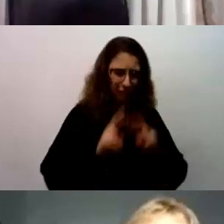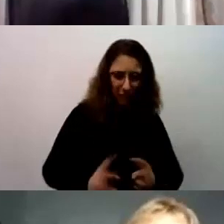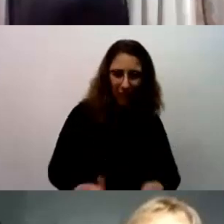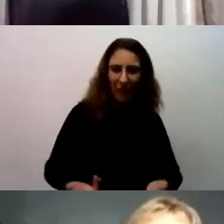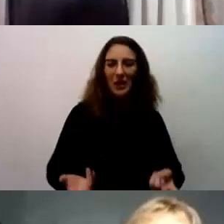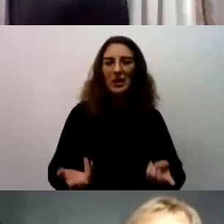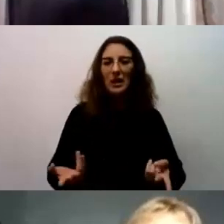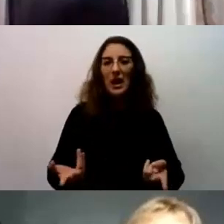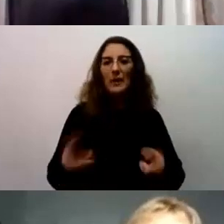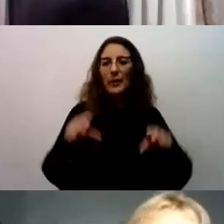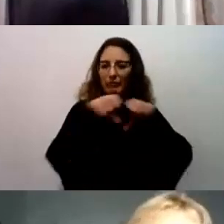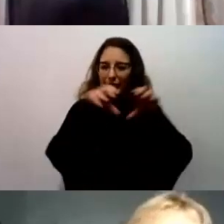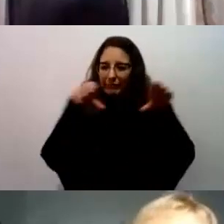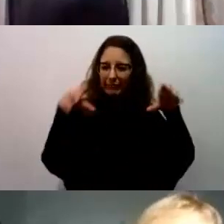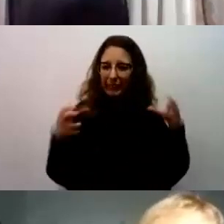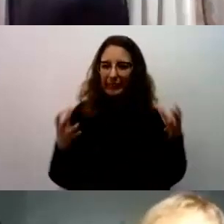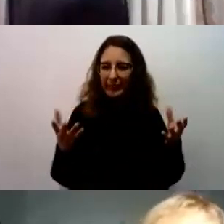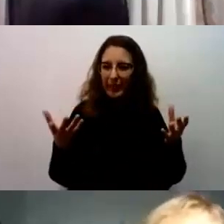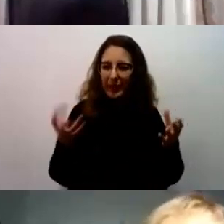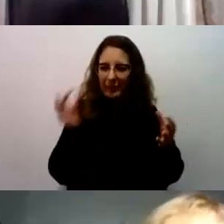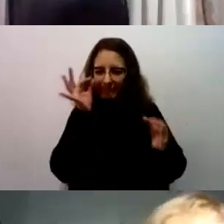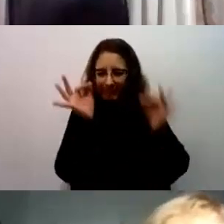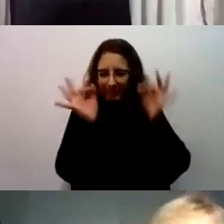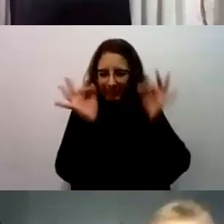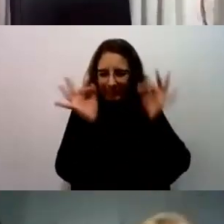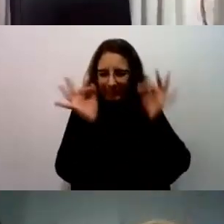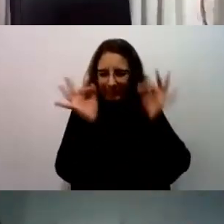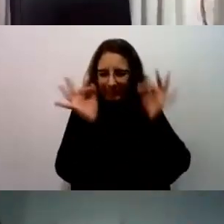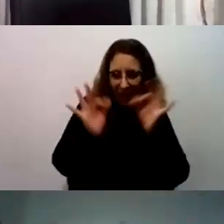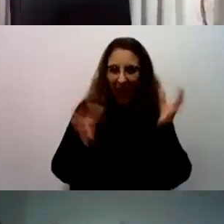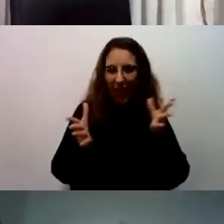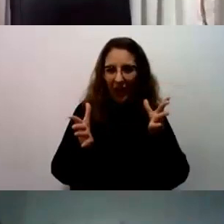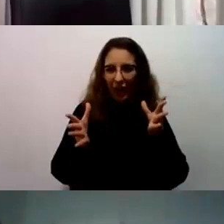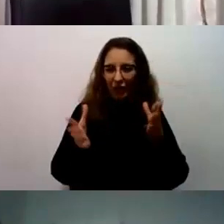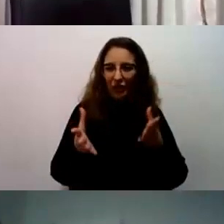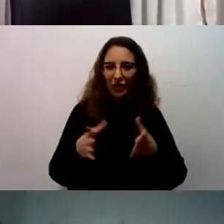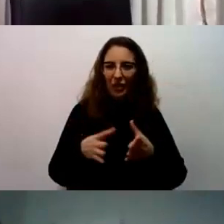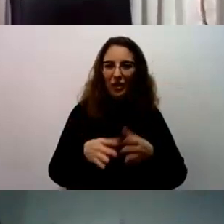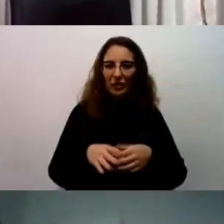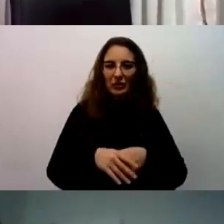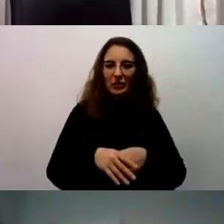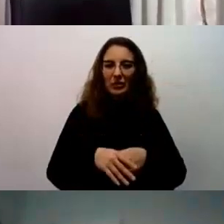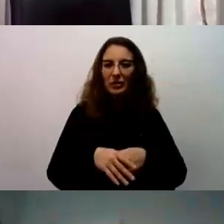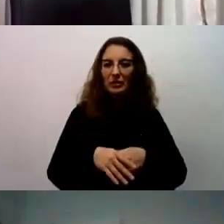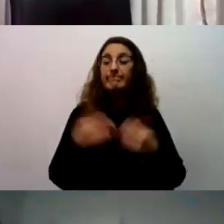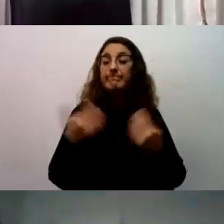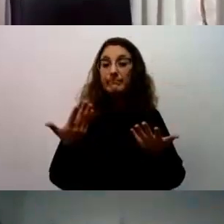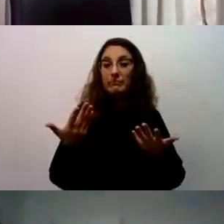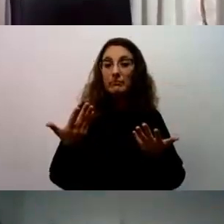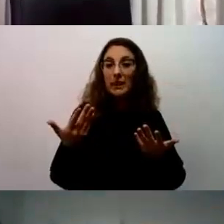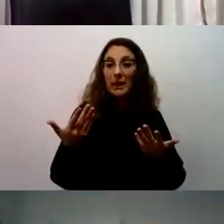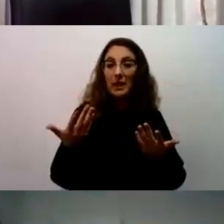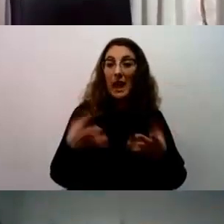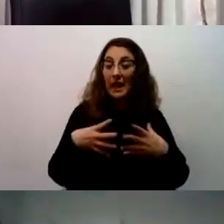las carroceras, que han diseñado a escala real un diseño para que pueda utilizarse, para